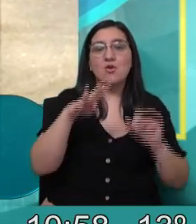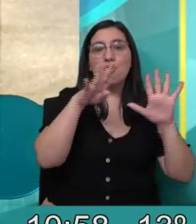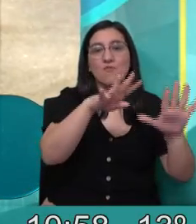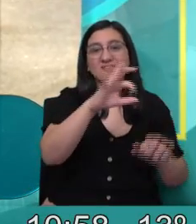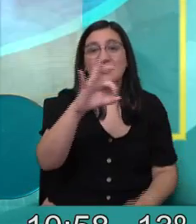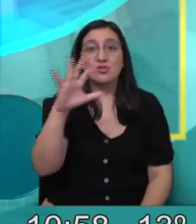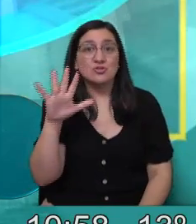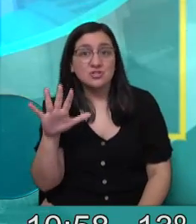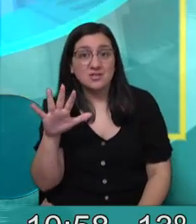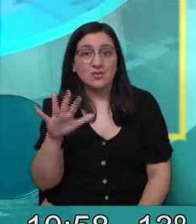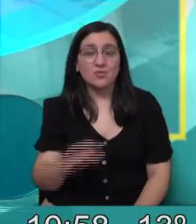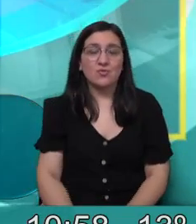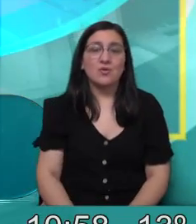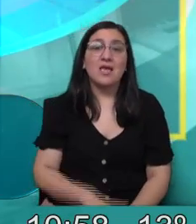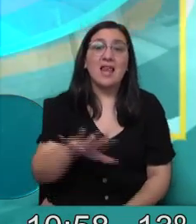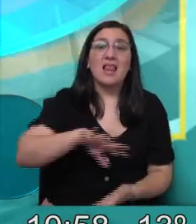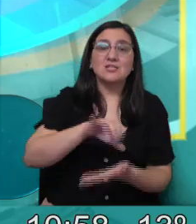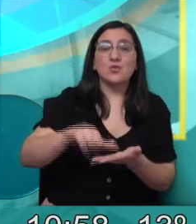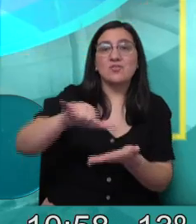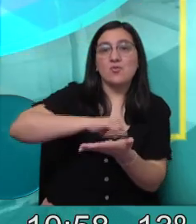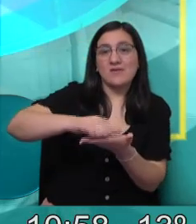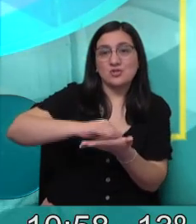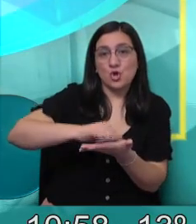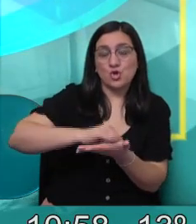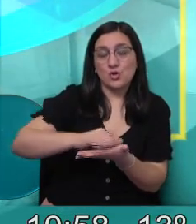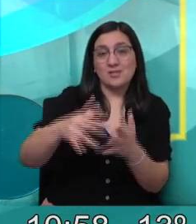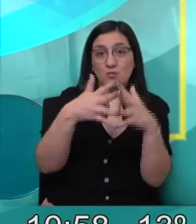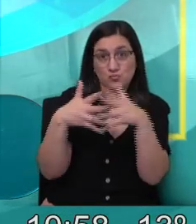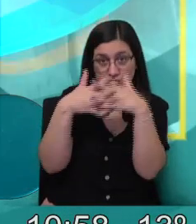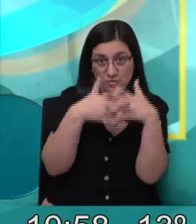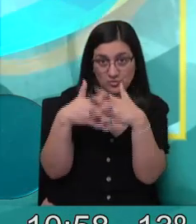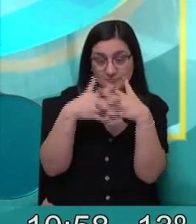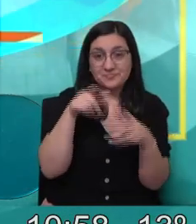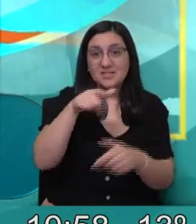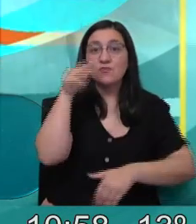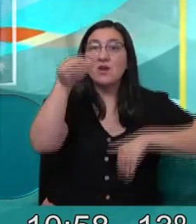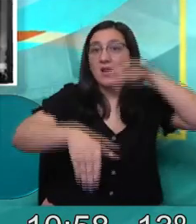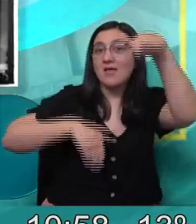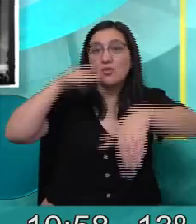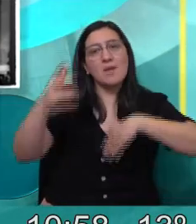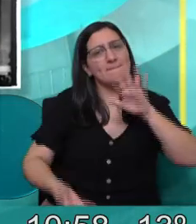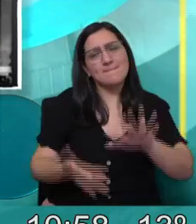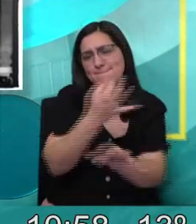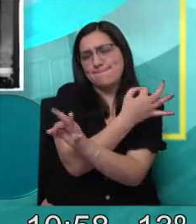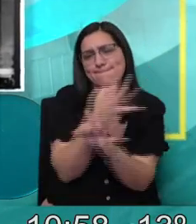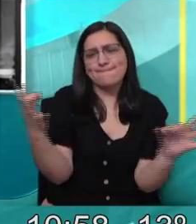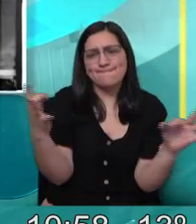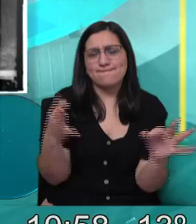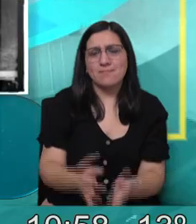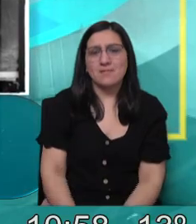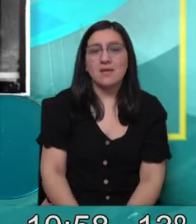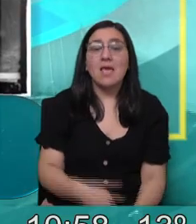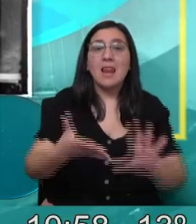y te voy a llevar, JP, hasta la ciudad de Nueva York. Ella fue una de las nadadoras más brillantes de todos los tiempos. En